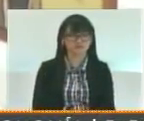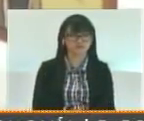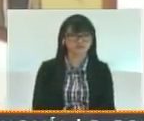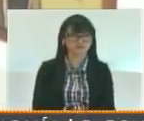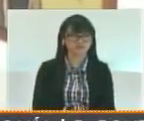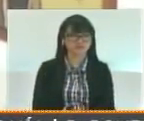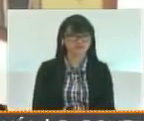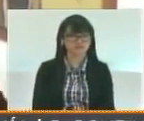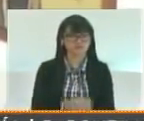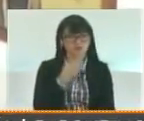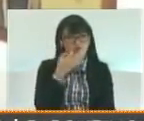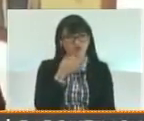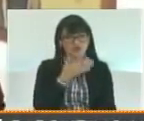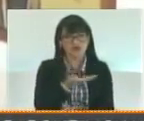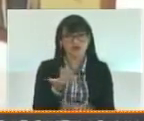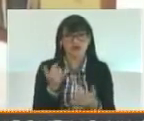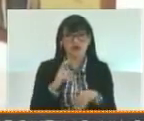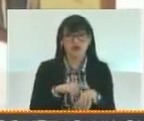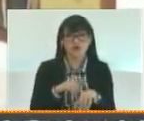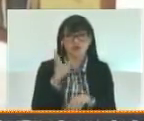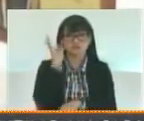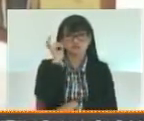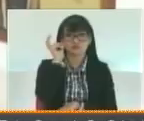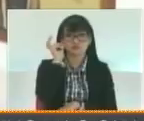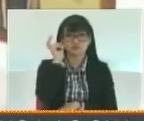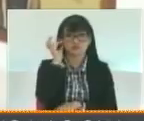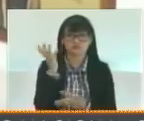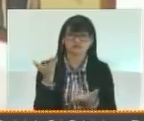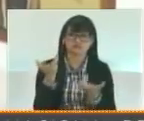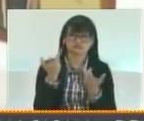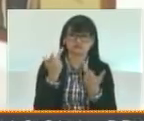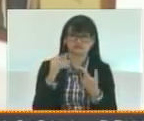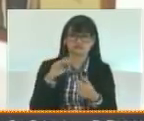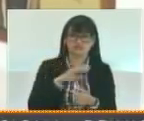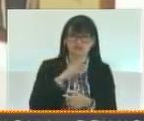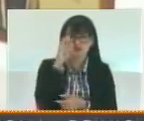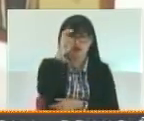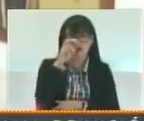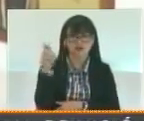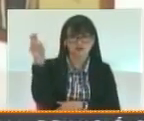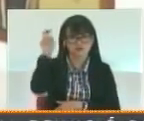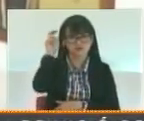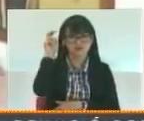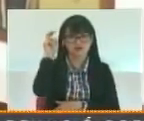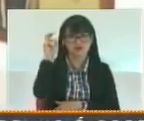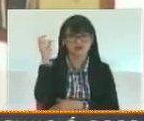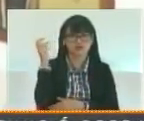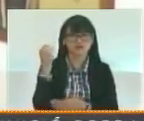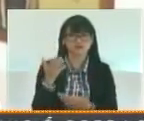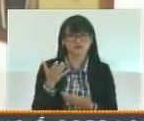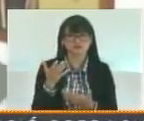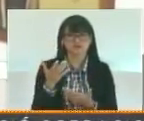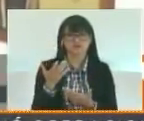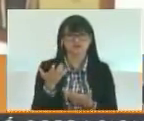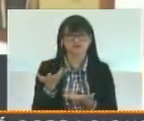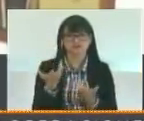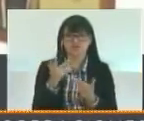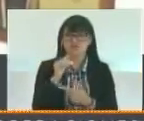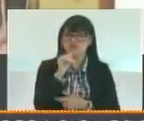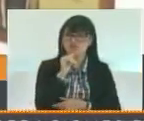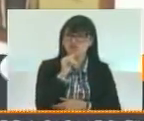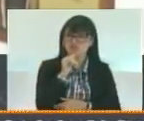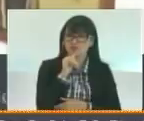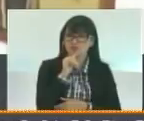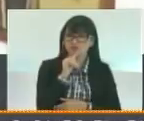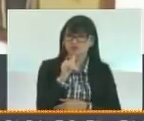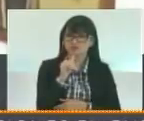Así es, muy buenas tardes. En este momento vamos a escuchar las declaraciones por parte del canciller venezolano Jorge Arreaza, quien va a compartir con el pueblo venezolano